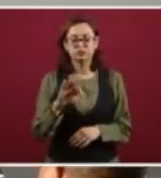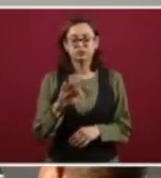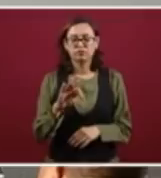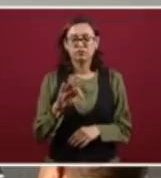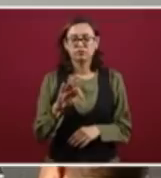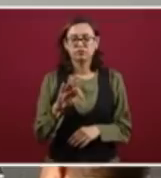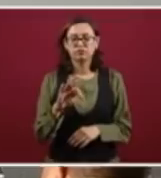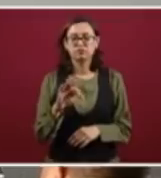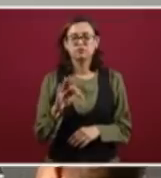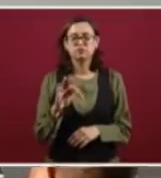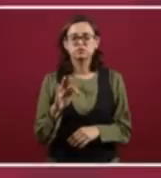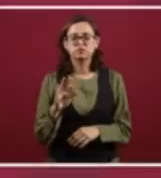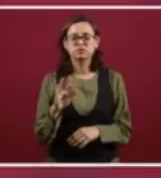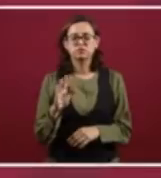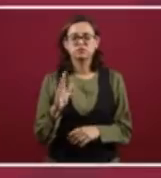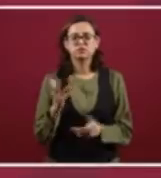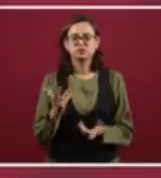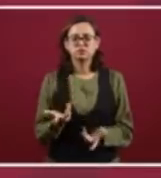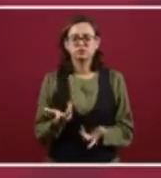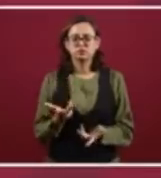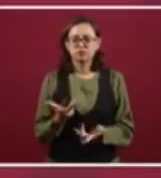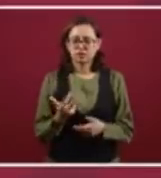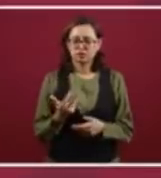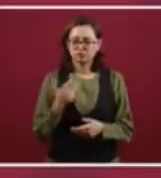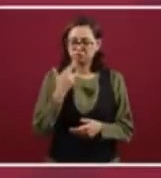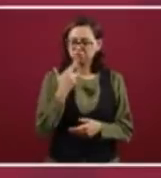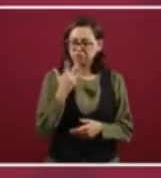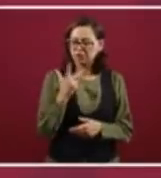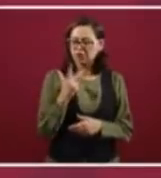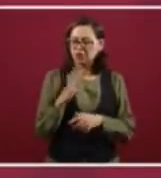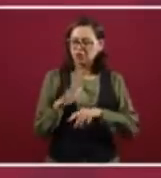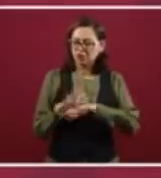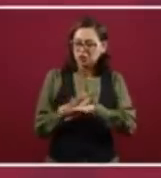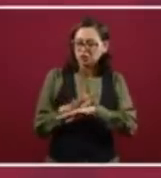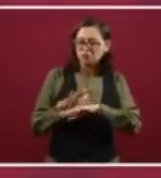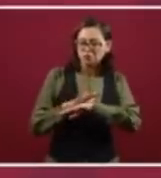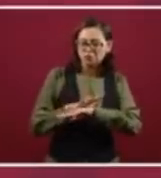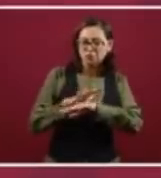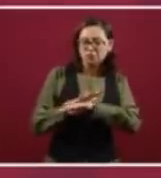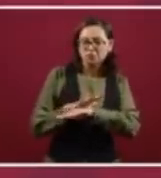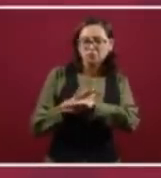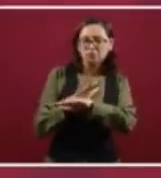que se lleven a cabo los cambios en el país